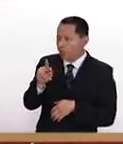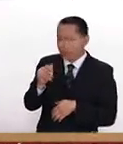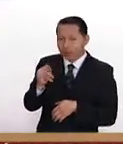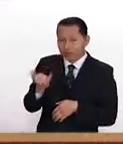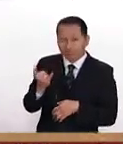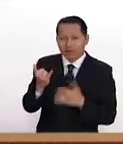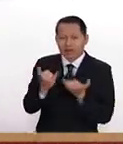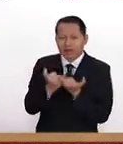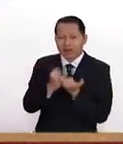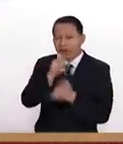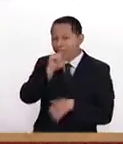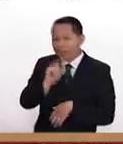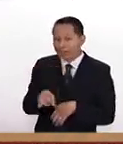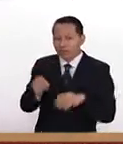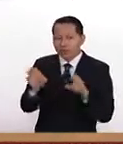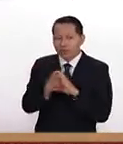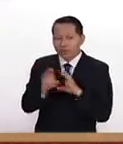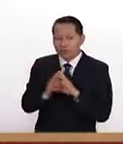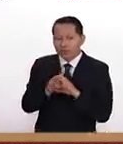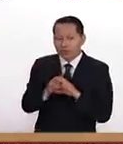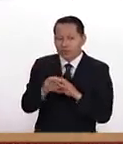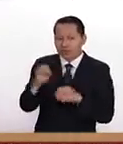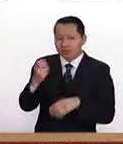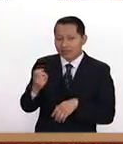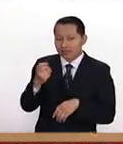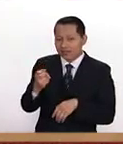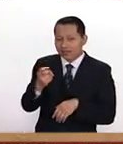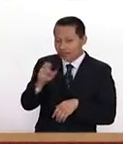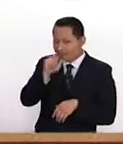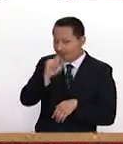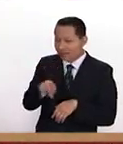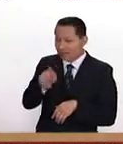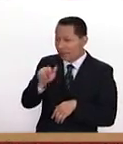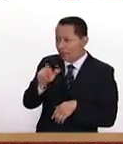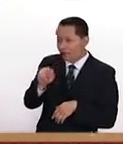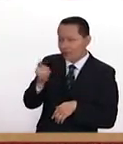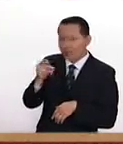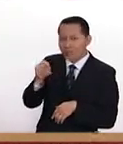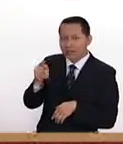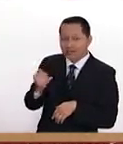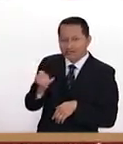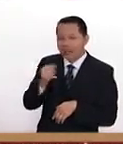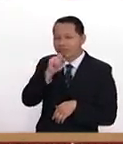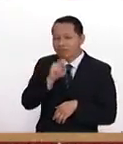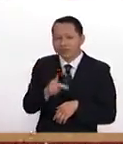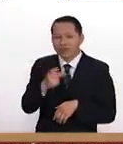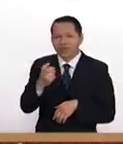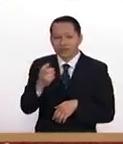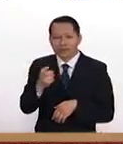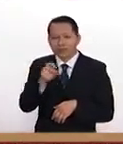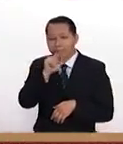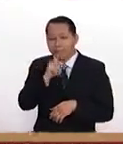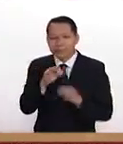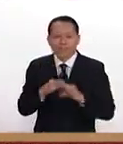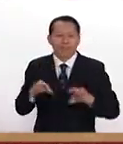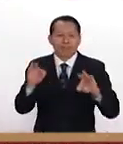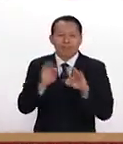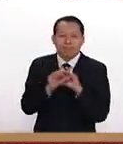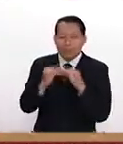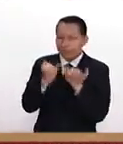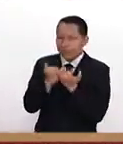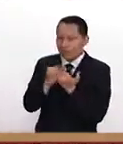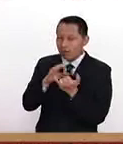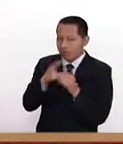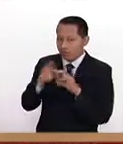ccoo y para ti sobre esas esos elementos se deja donde los elementos que ha estado subrayando constantemente el